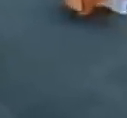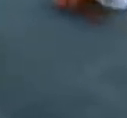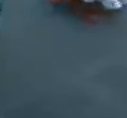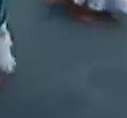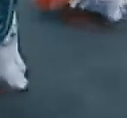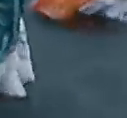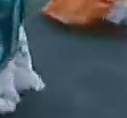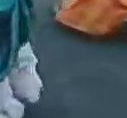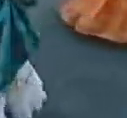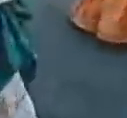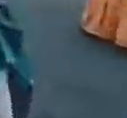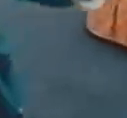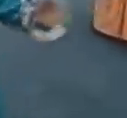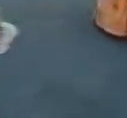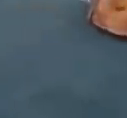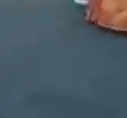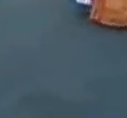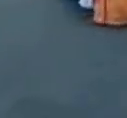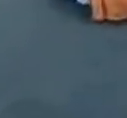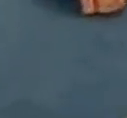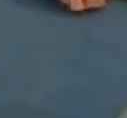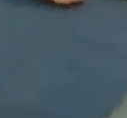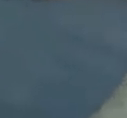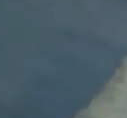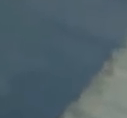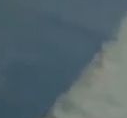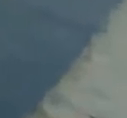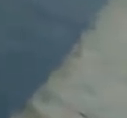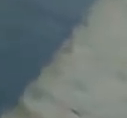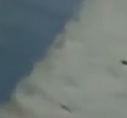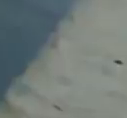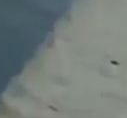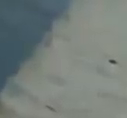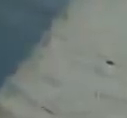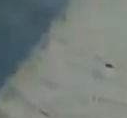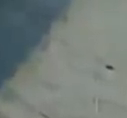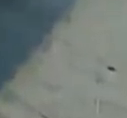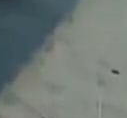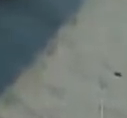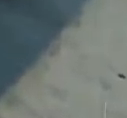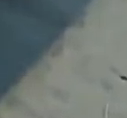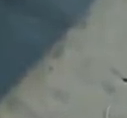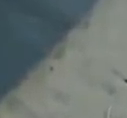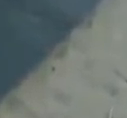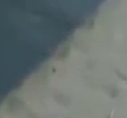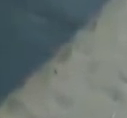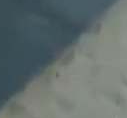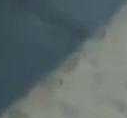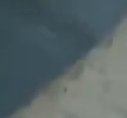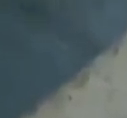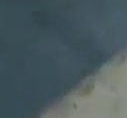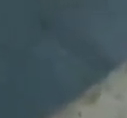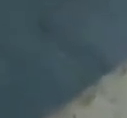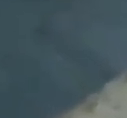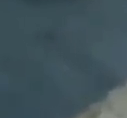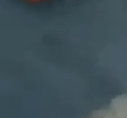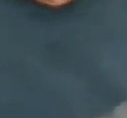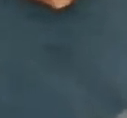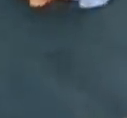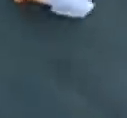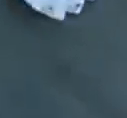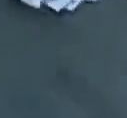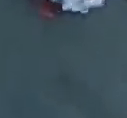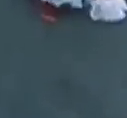¡Qué alegre suena! ¡Bomba! ¡Comparsas vienen! ¡Bomba! ¡Es el calipso! ¡Bomba! ¡Que anuncia por las calles